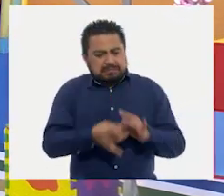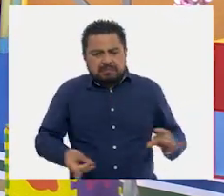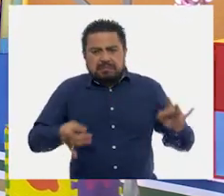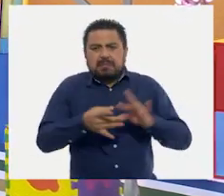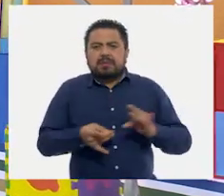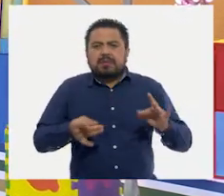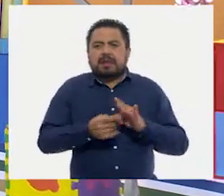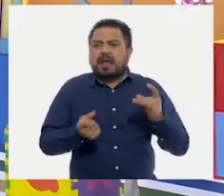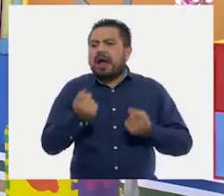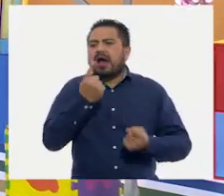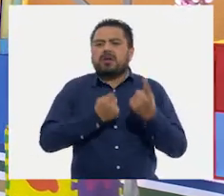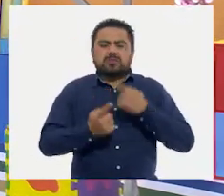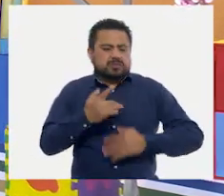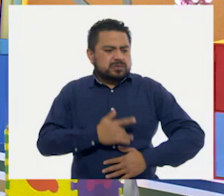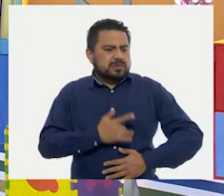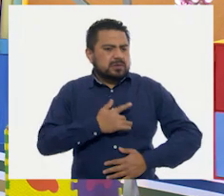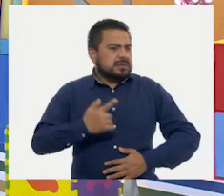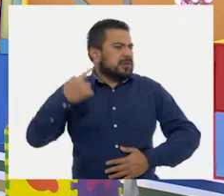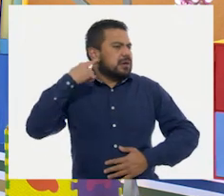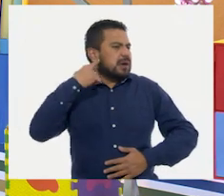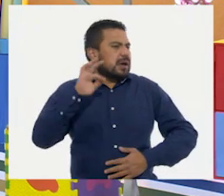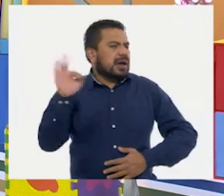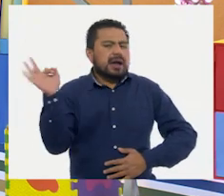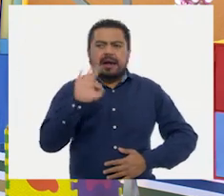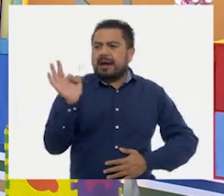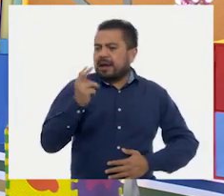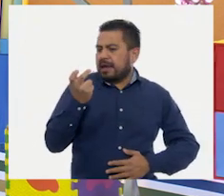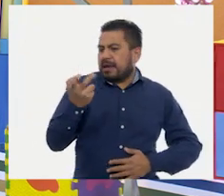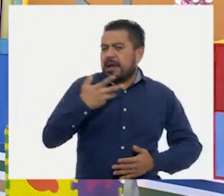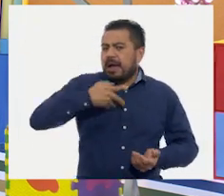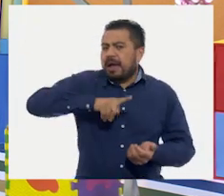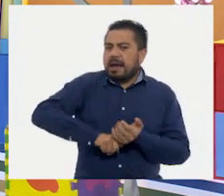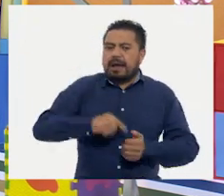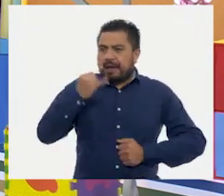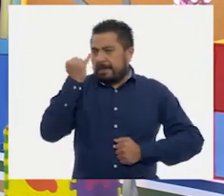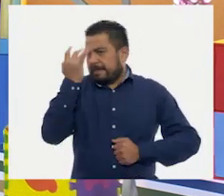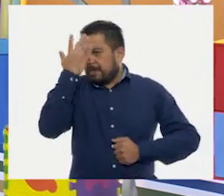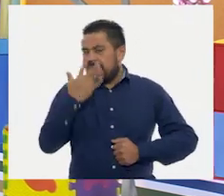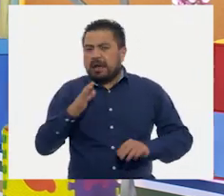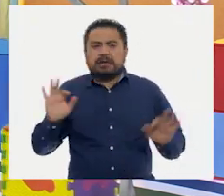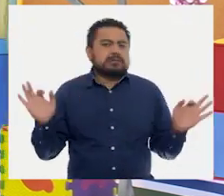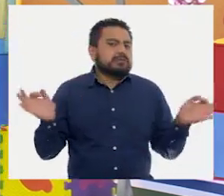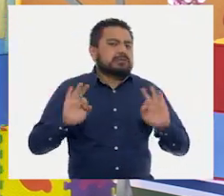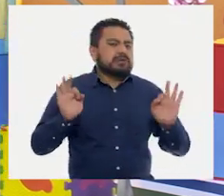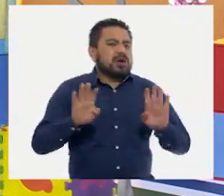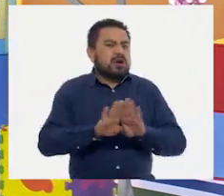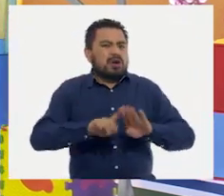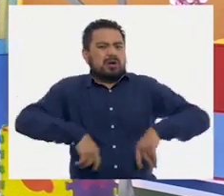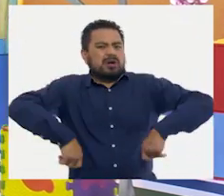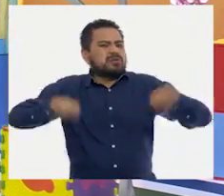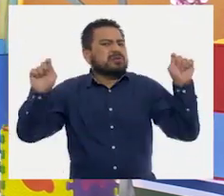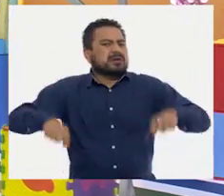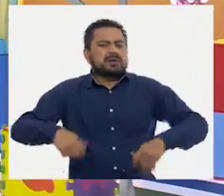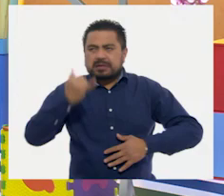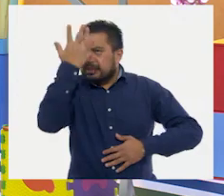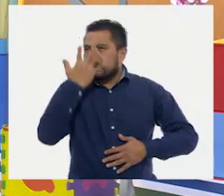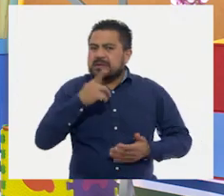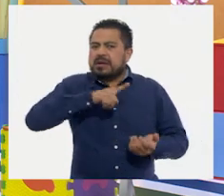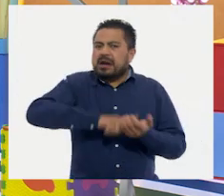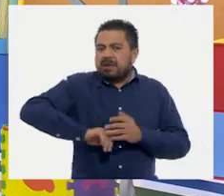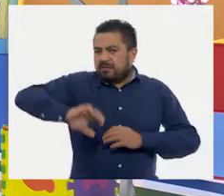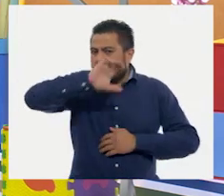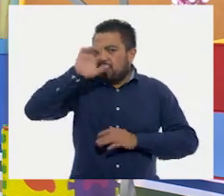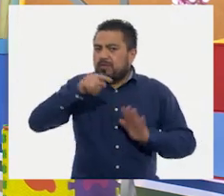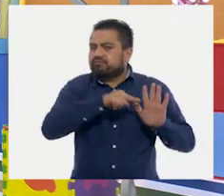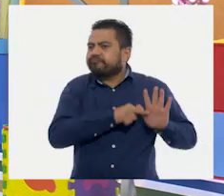mencionando algunos sonidos que pudieran haber allí en esas imágenes. Como si sacudiéramos estas imágenes, las fotografías que